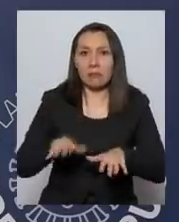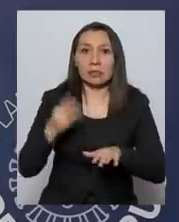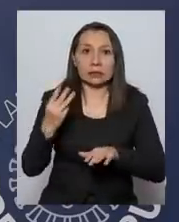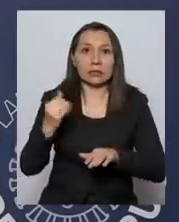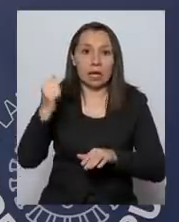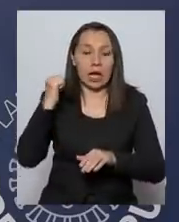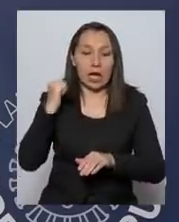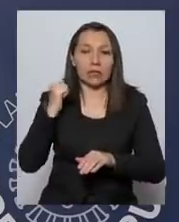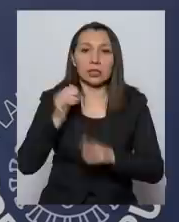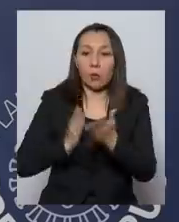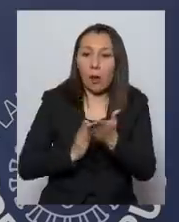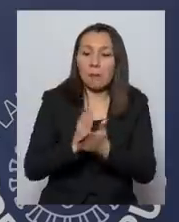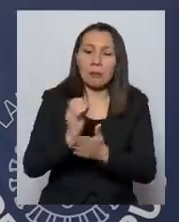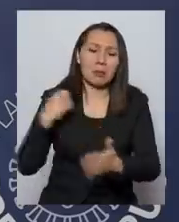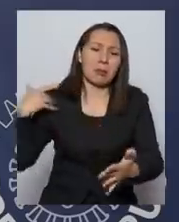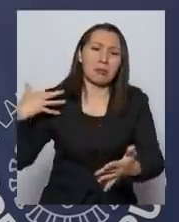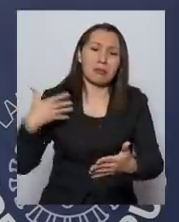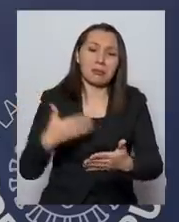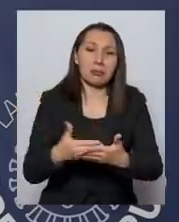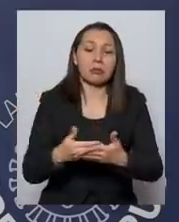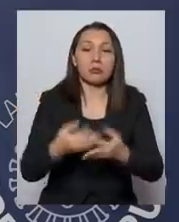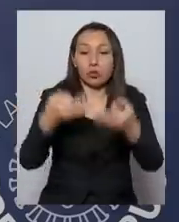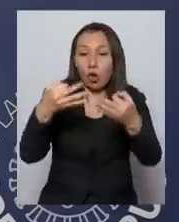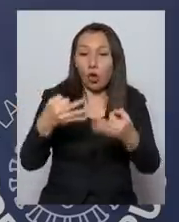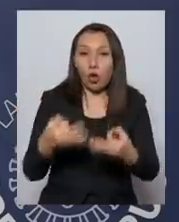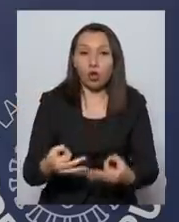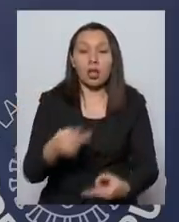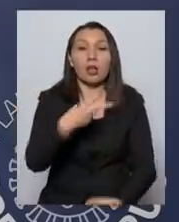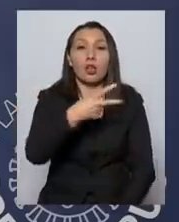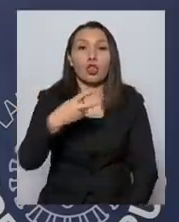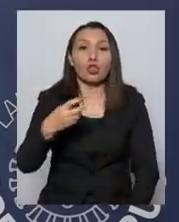inició esto, llegando a un total de